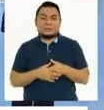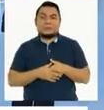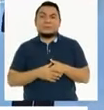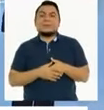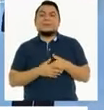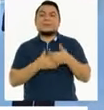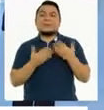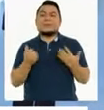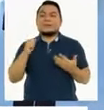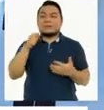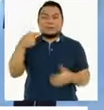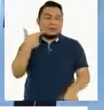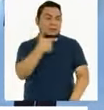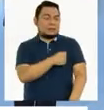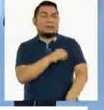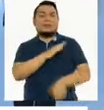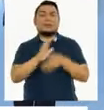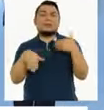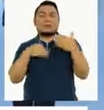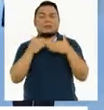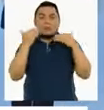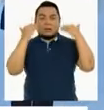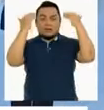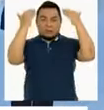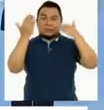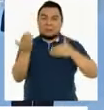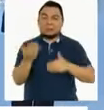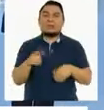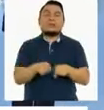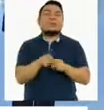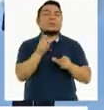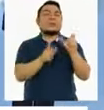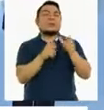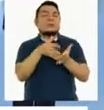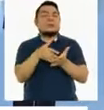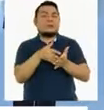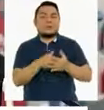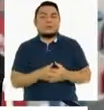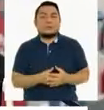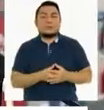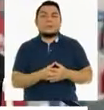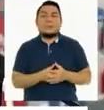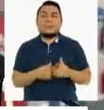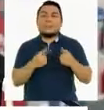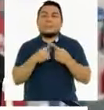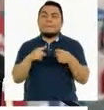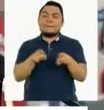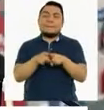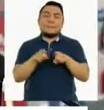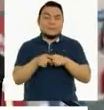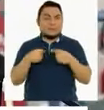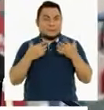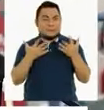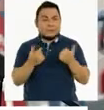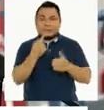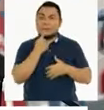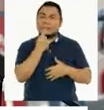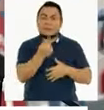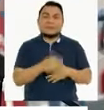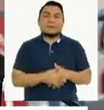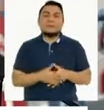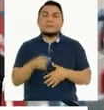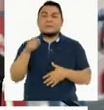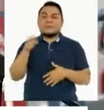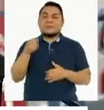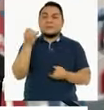emergencia de vacunar a todos los adultos mayores y las personas vulnerables. Pero también quisiera enfatizar